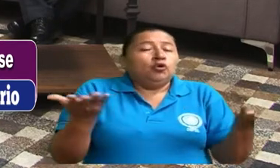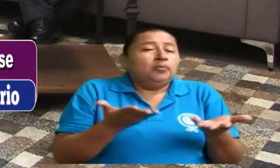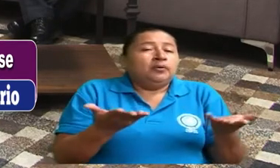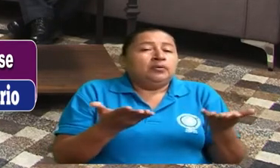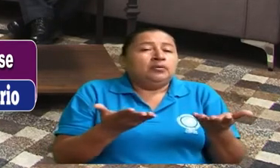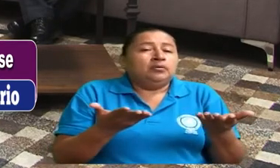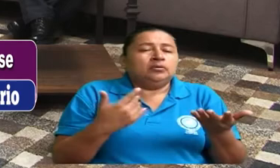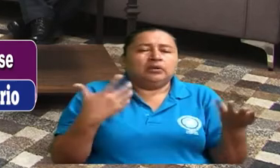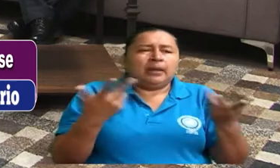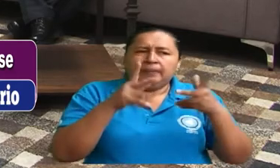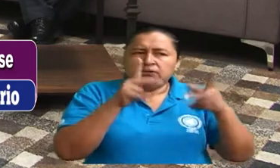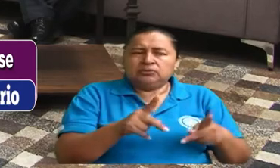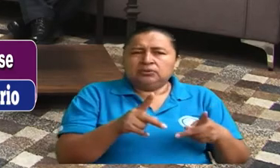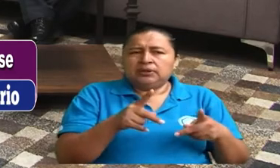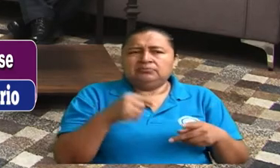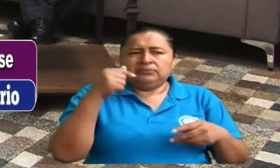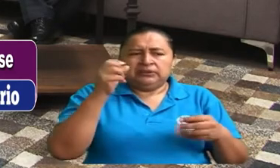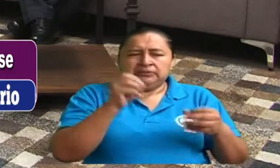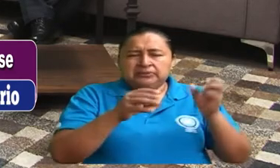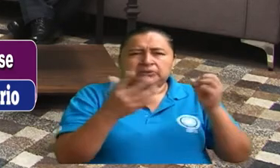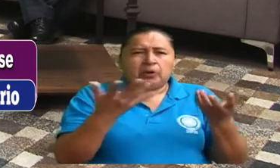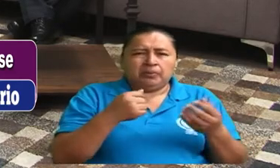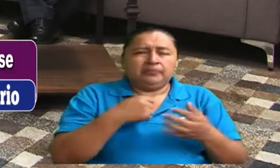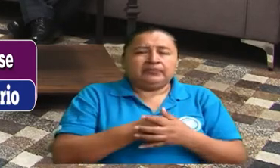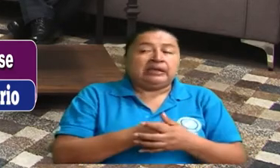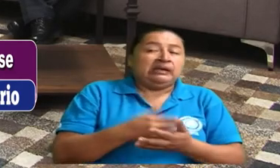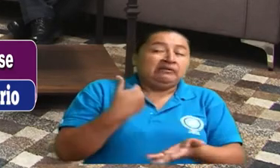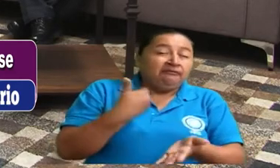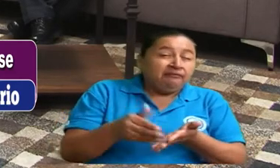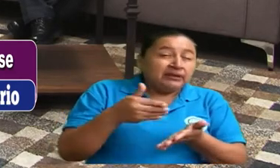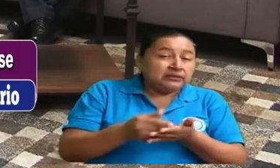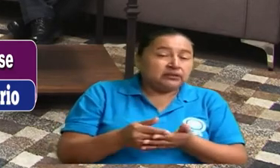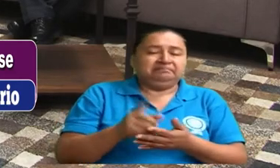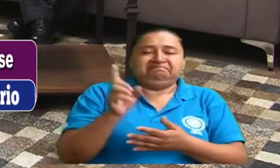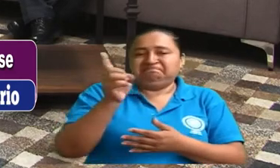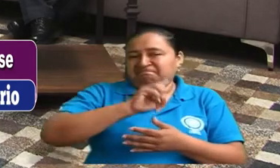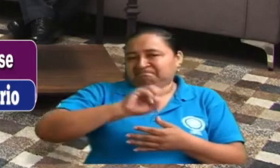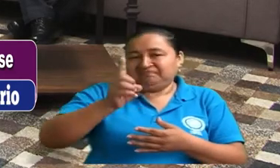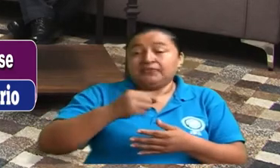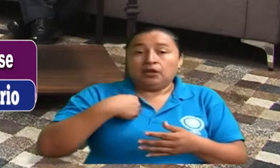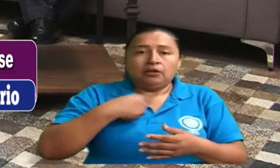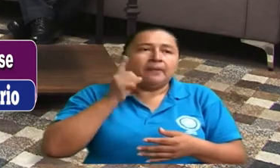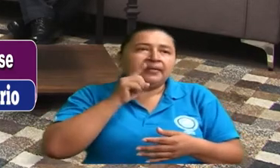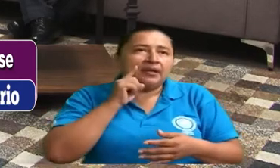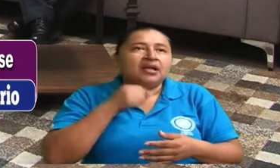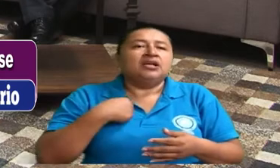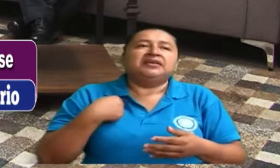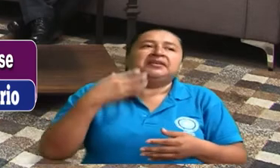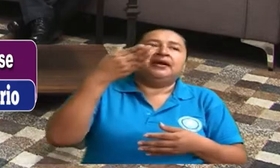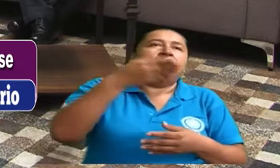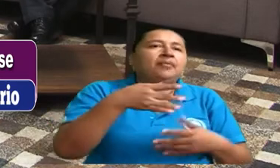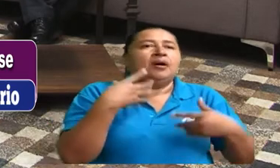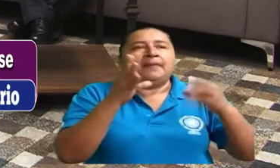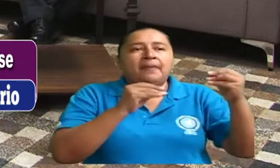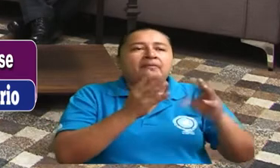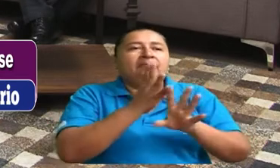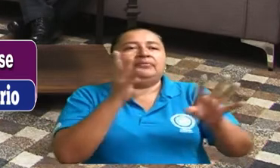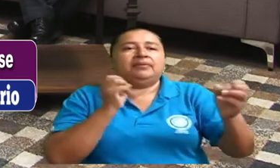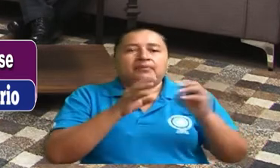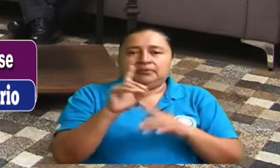¿cómo percibe el reciclador de base? Claro. No es fácil. Sería mentiroso venirle a decir aquí que nosotros llegamos, hacen fila